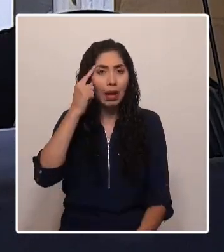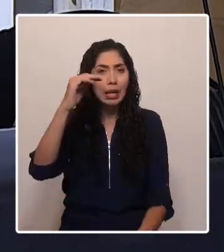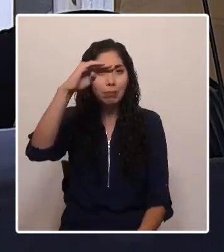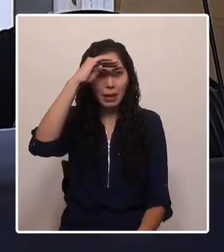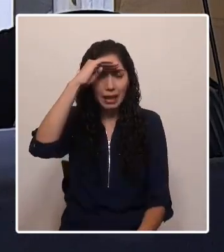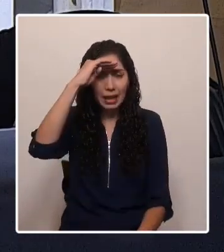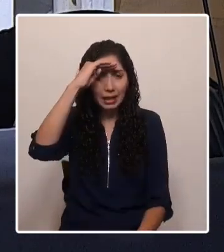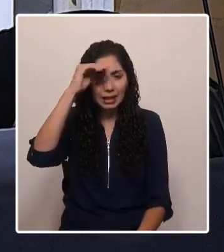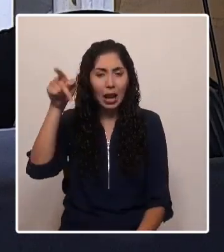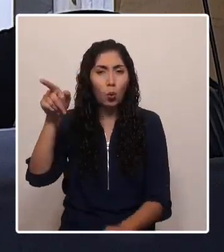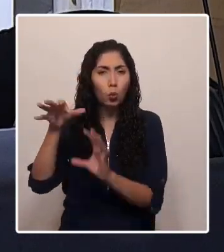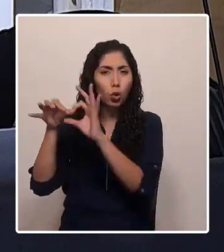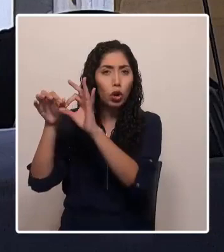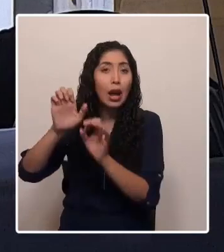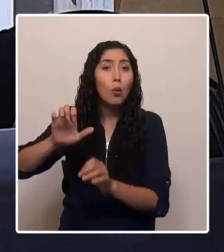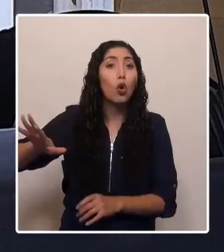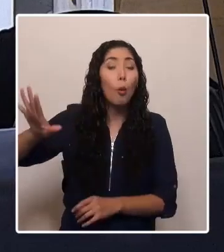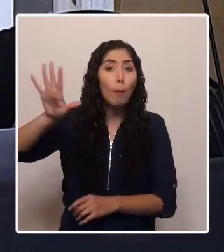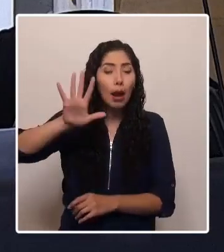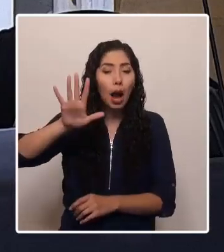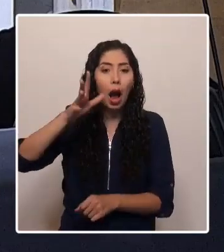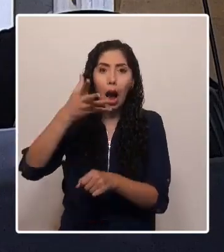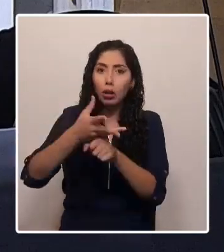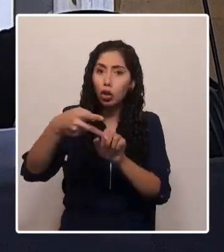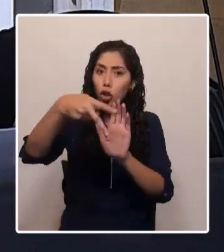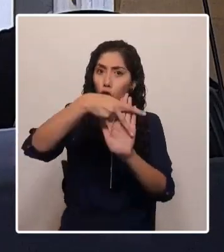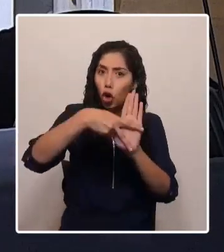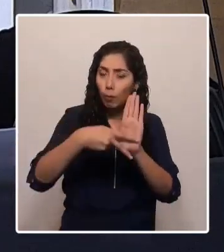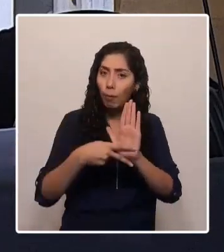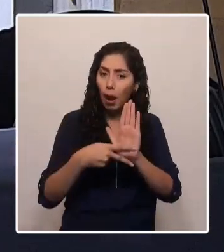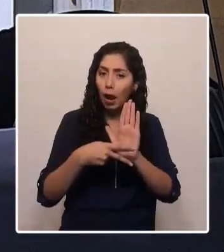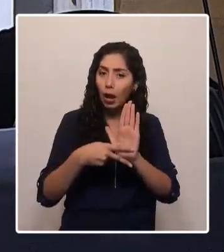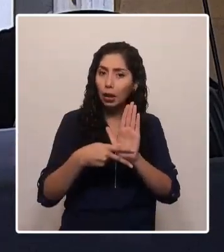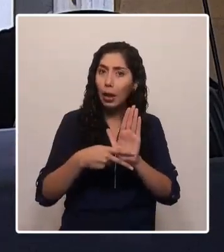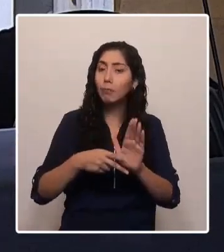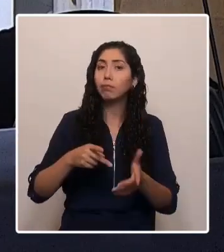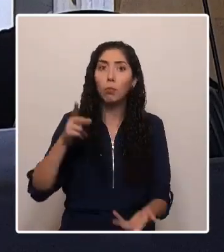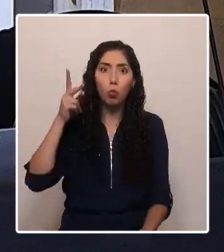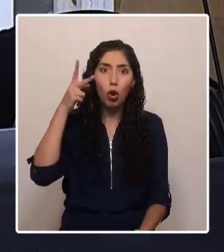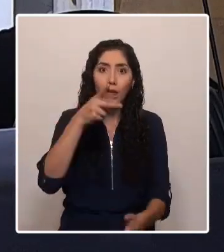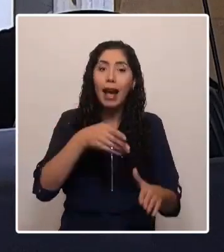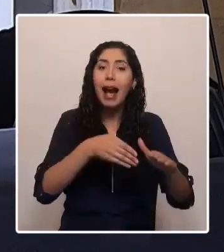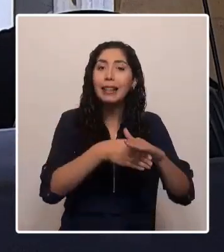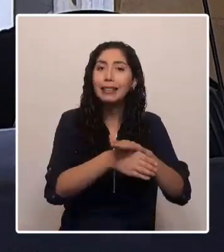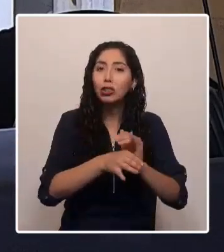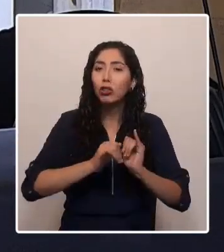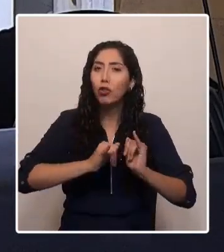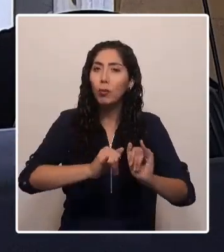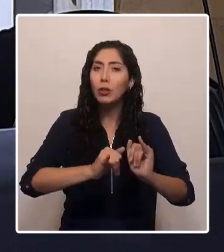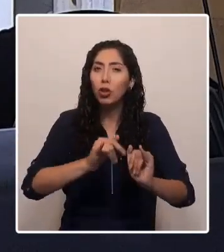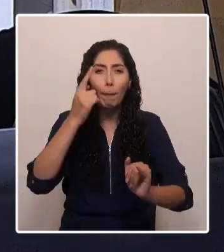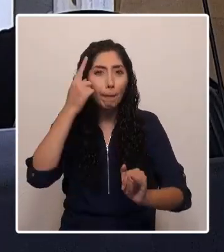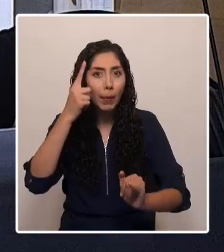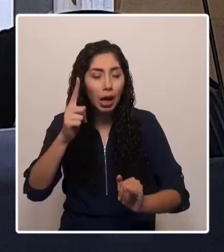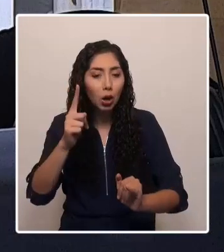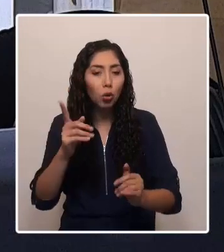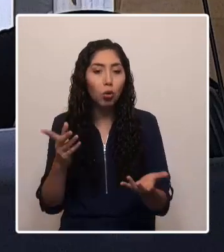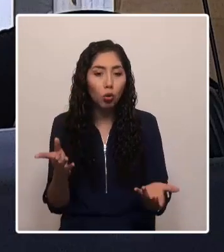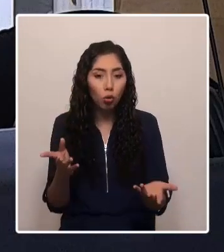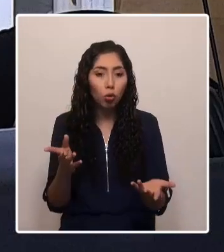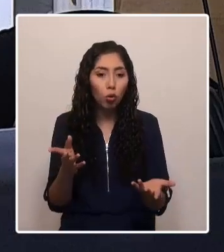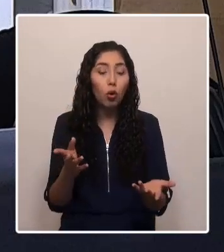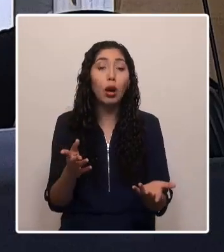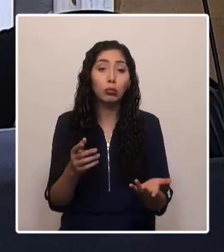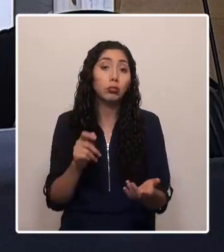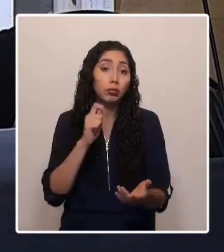contempla normas las cuales restringen el acceso a los datos, pero tienen una redacción diferente, impidiendo que se cometan abusos. En este